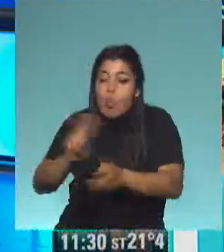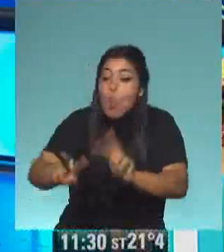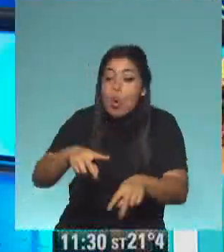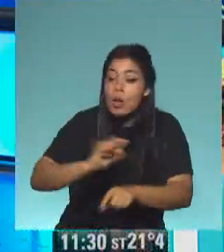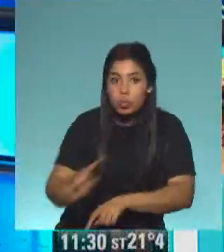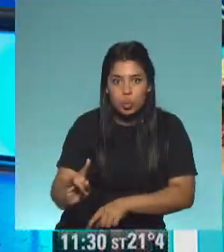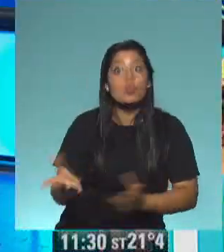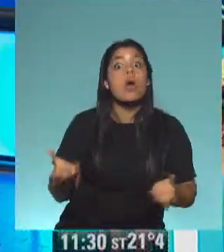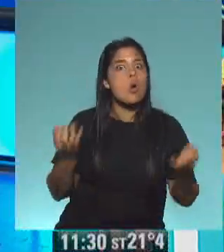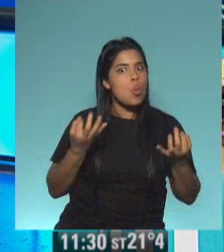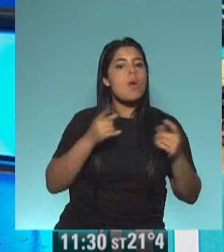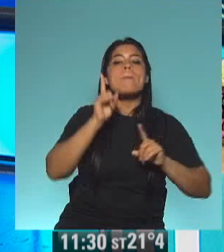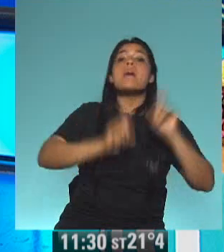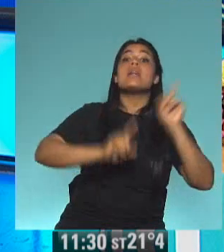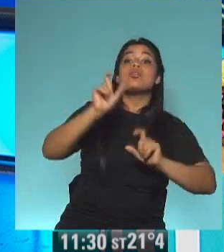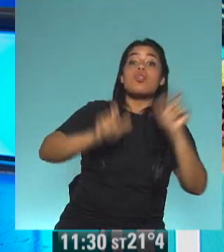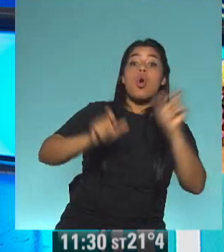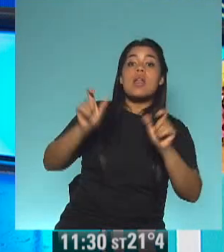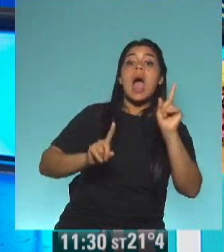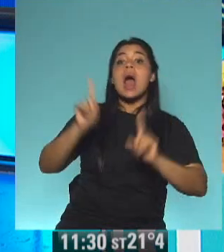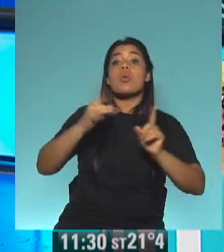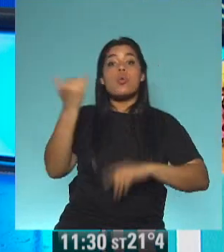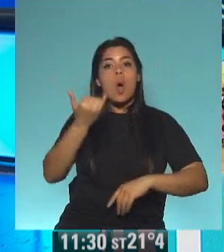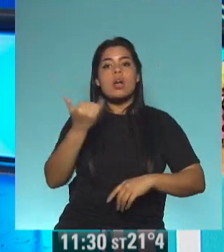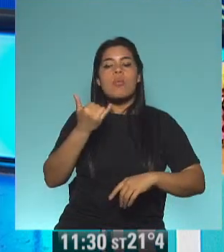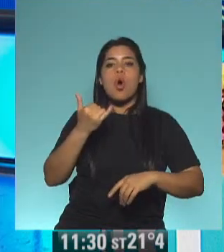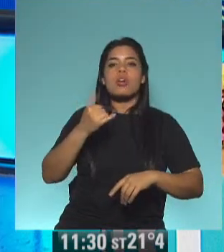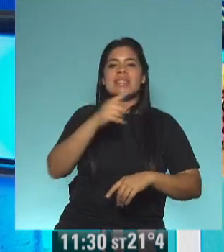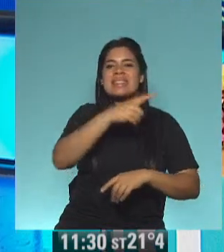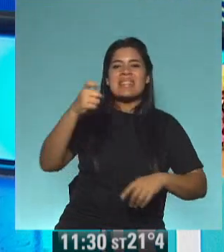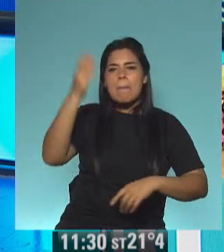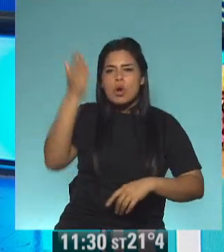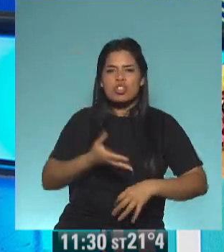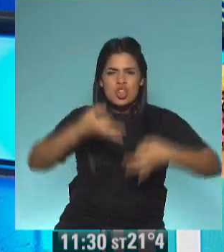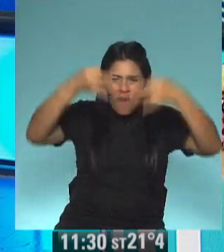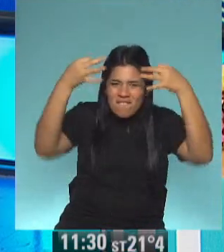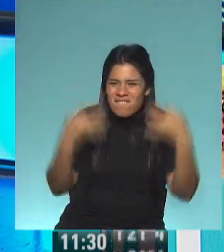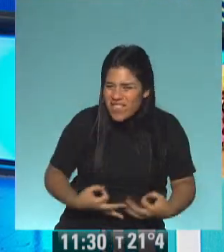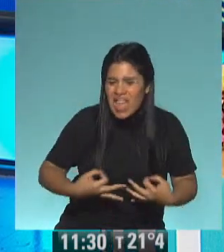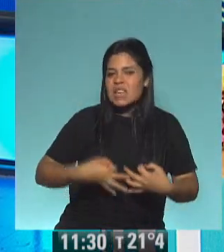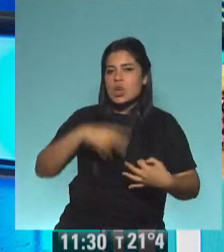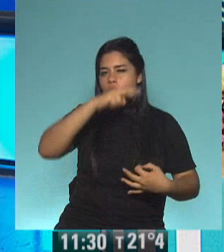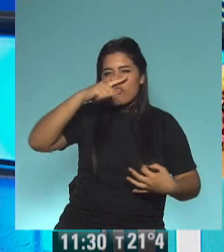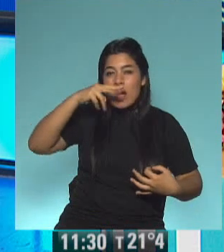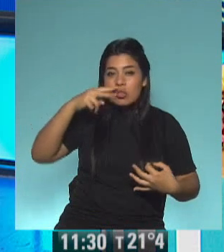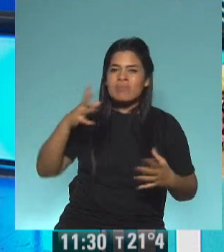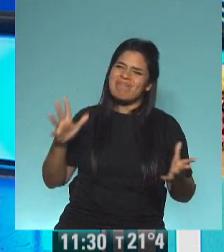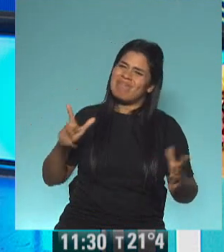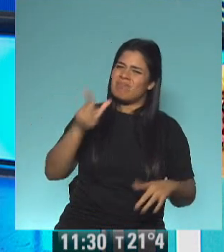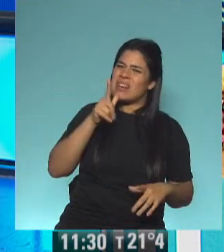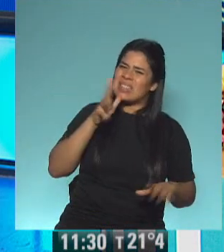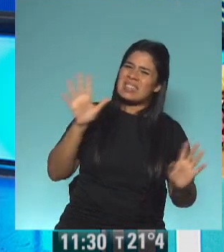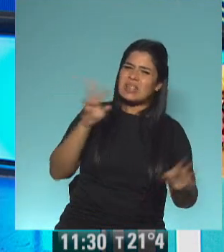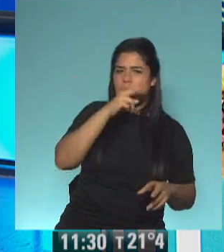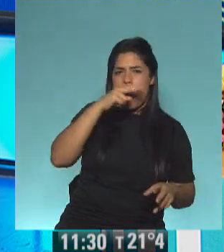también. ¿Habrá gente que tenga olfato absoluto? Ay, ¿te imaginas? Así como la gente que tiene oído igual absoluto. Igual no sé si está tan bueno, porque para los ricos